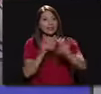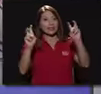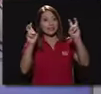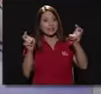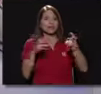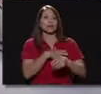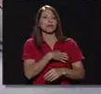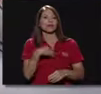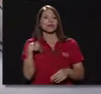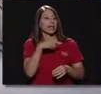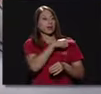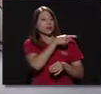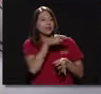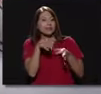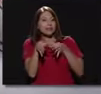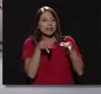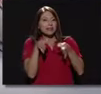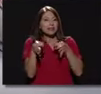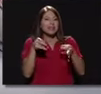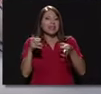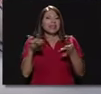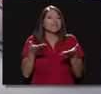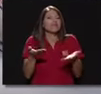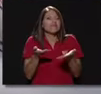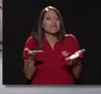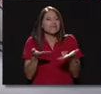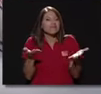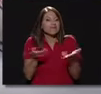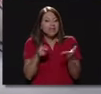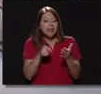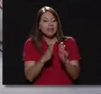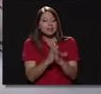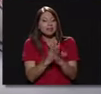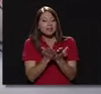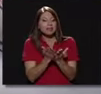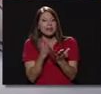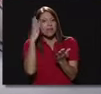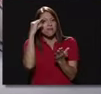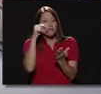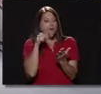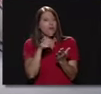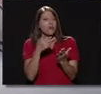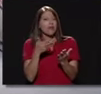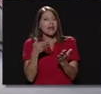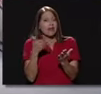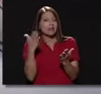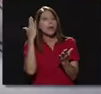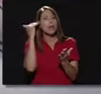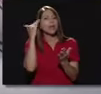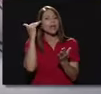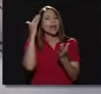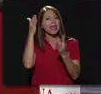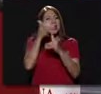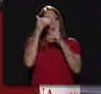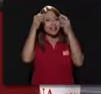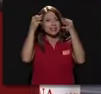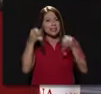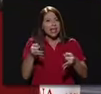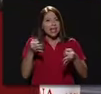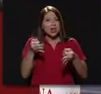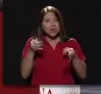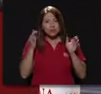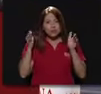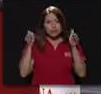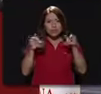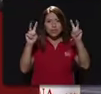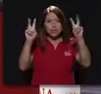materia, me gustaría que le expliquen un poco a la gente en qué consiste este informe y por qué decidieron abordar este tema